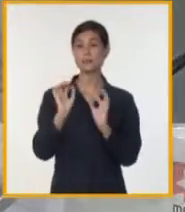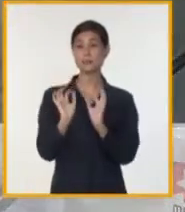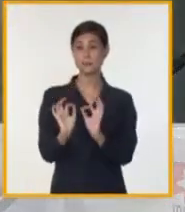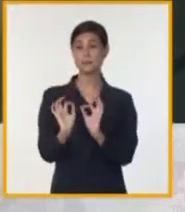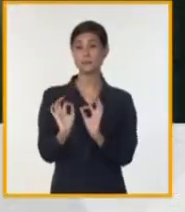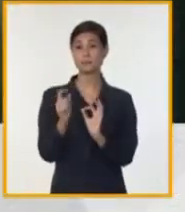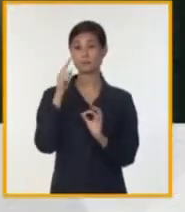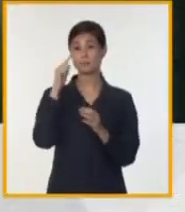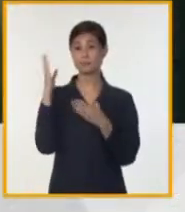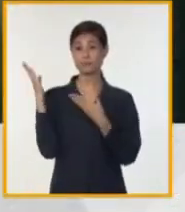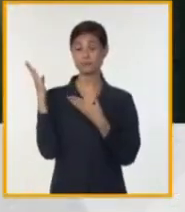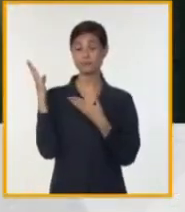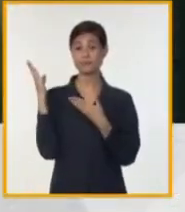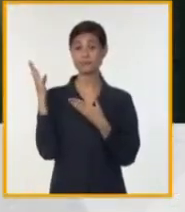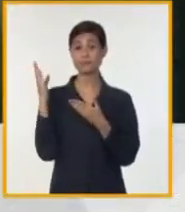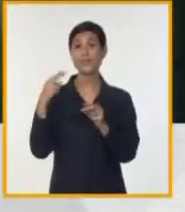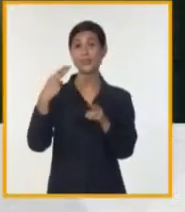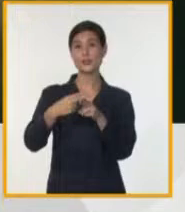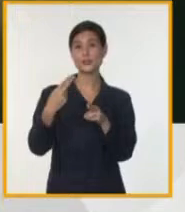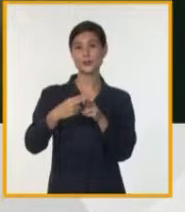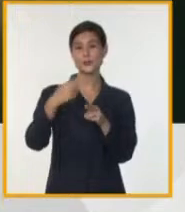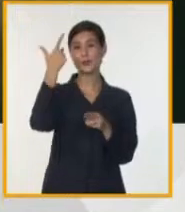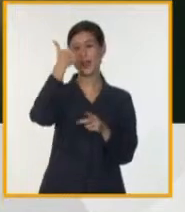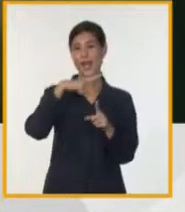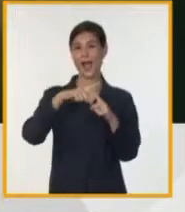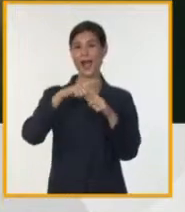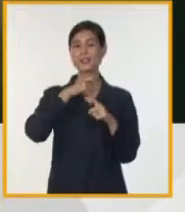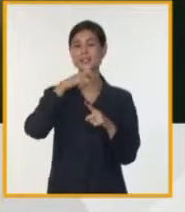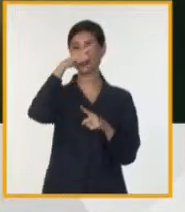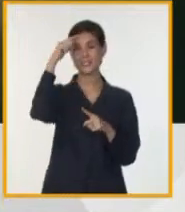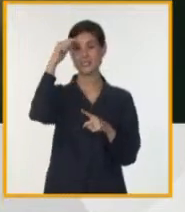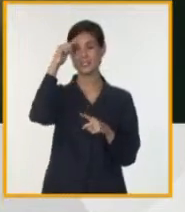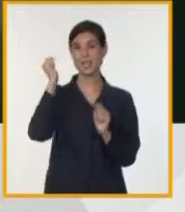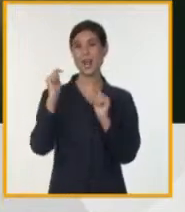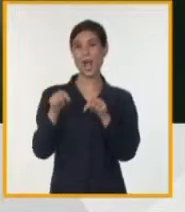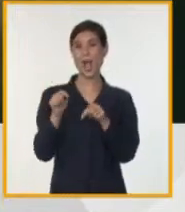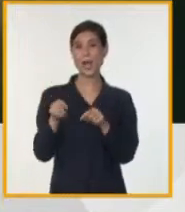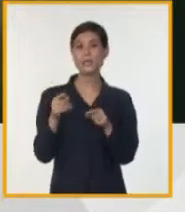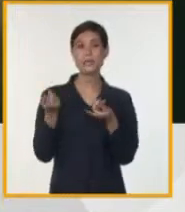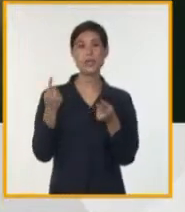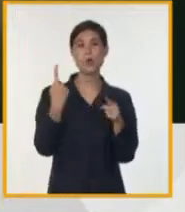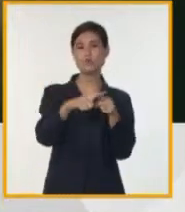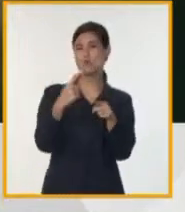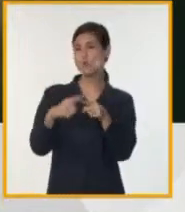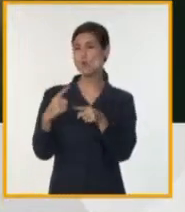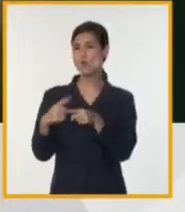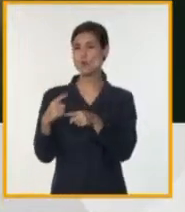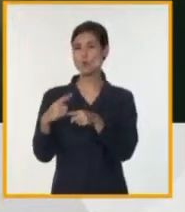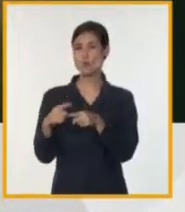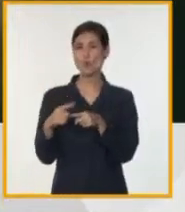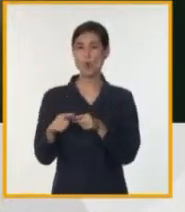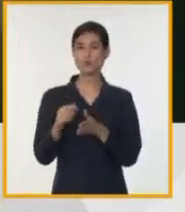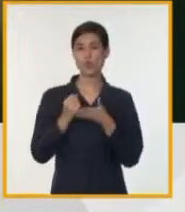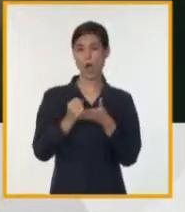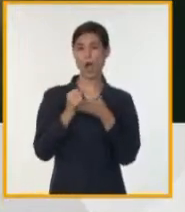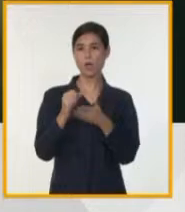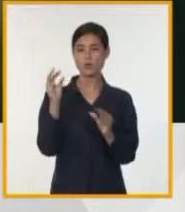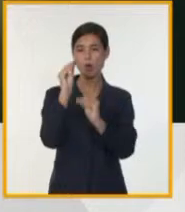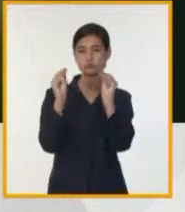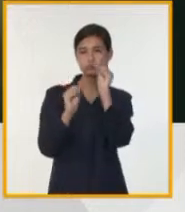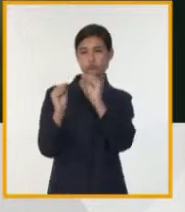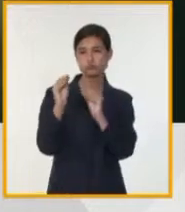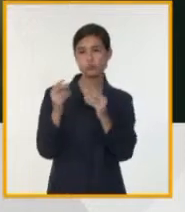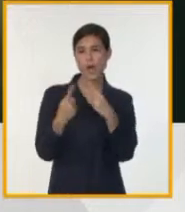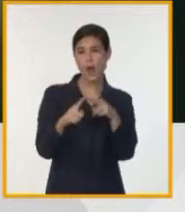las partes, de piezas agregados que logramos nosotros adquirir. Y tiene comercialización mayorista, pero